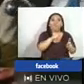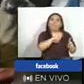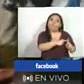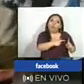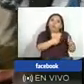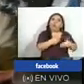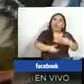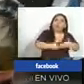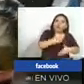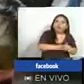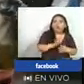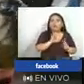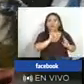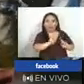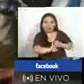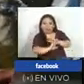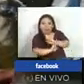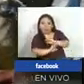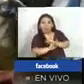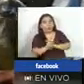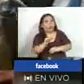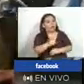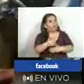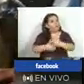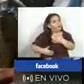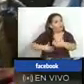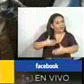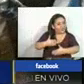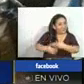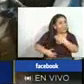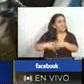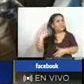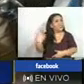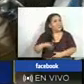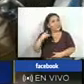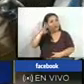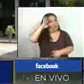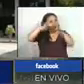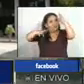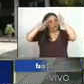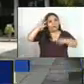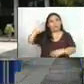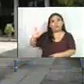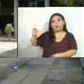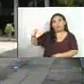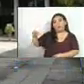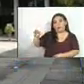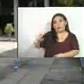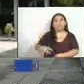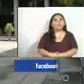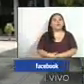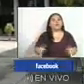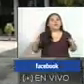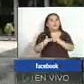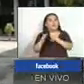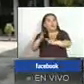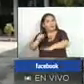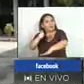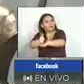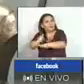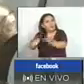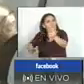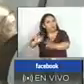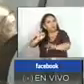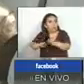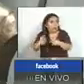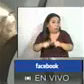proceso de amenazas, que fue un proceso totalmente falseado por la Fiscalía. También se tenía previso se instalar a la vista pública,